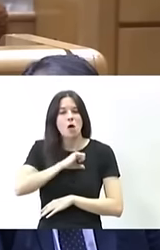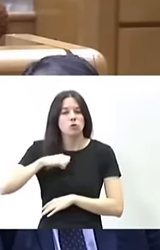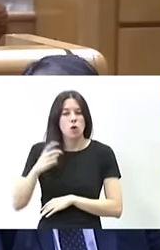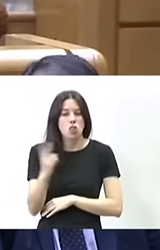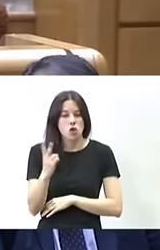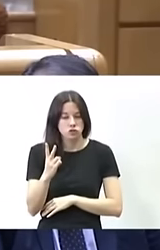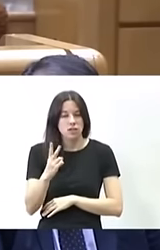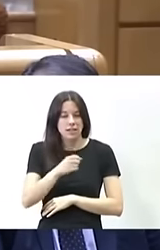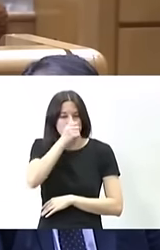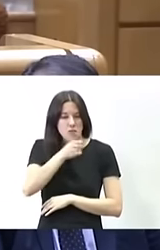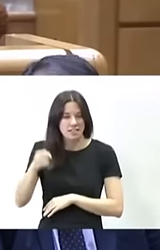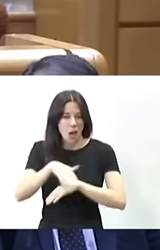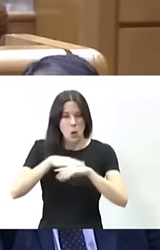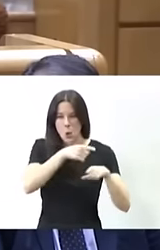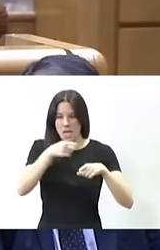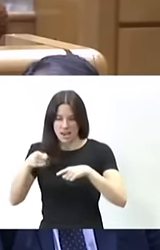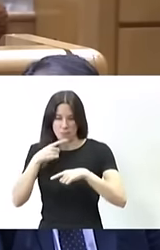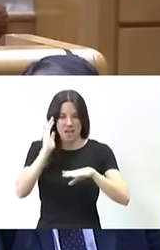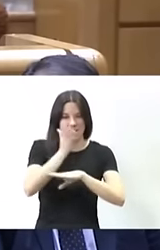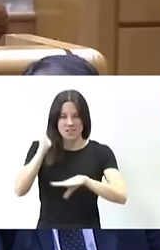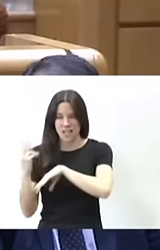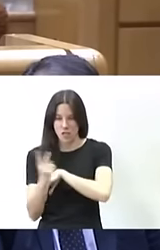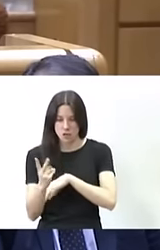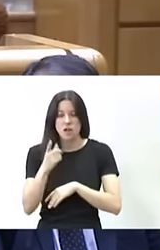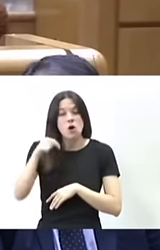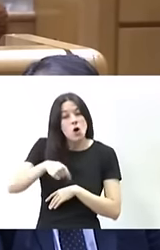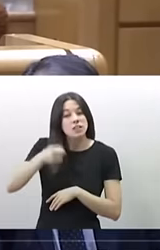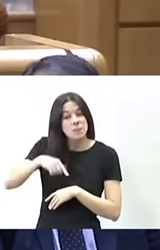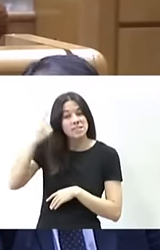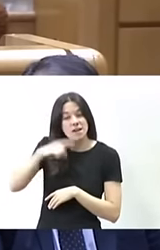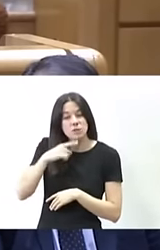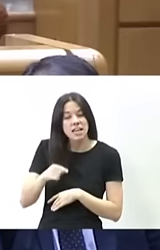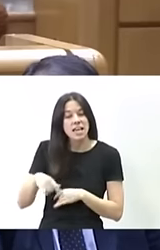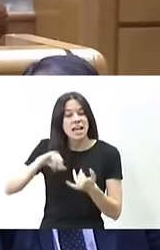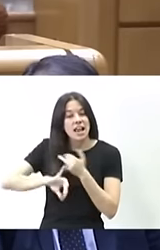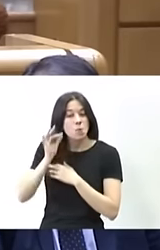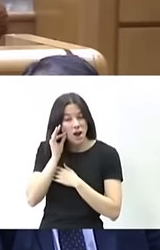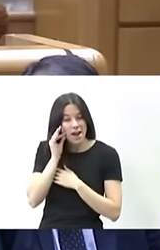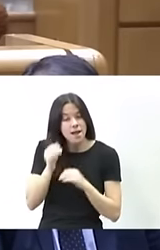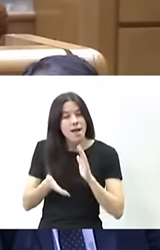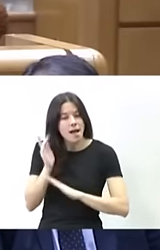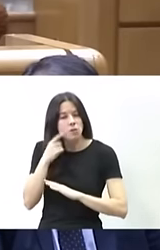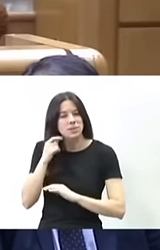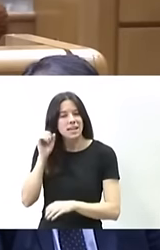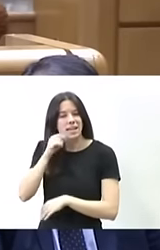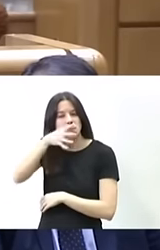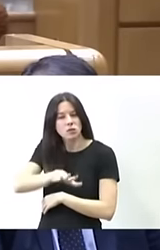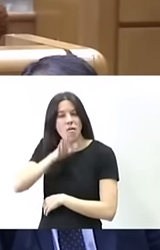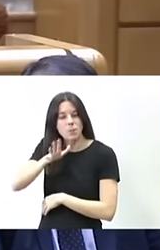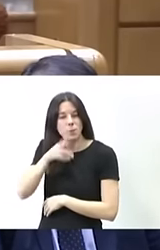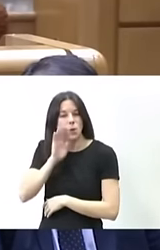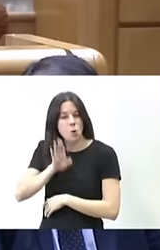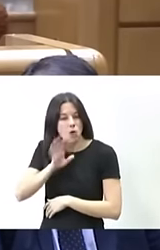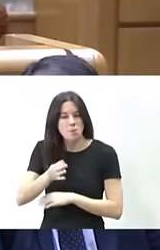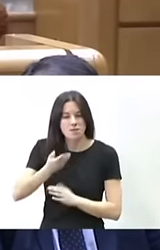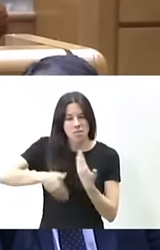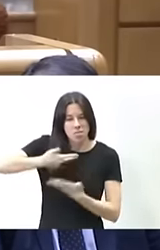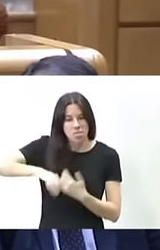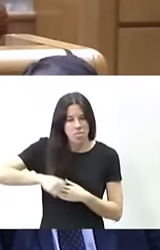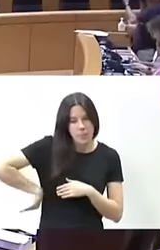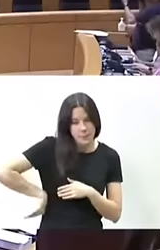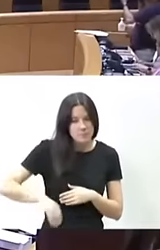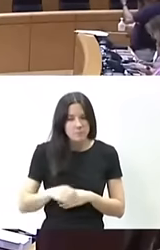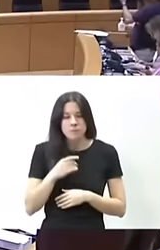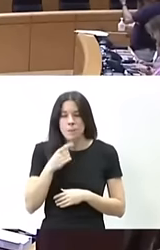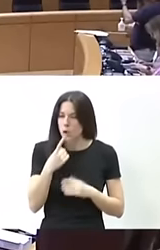Partido Socialista. Y hoy sabemos que Begoña Gómez ha sido citada como imputada por corrupción y tráfico de influencias. Pero les digo una cosa, quien